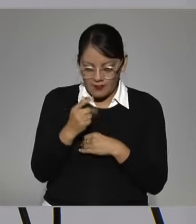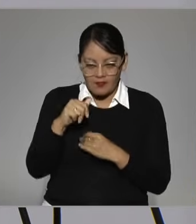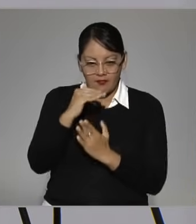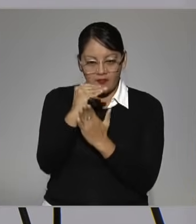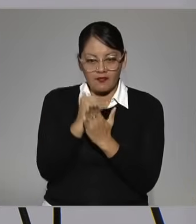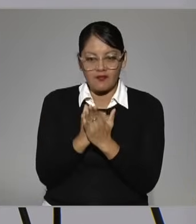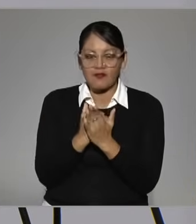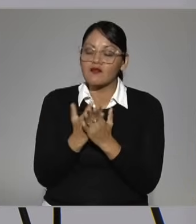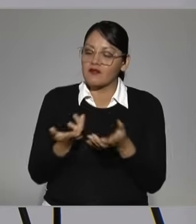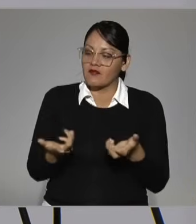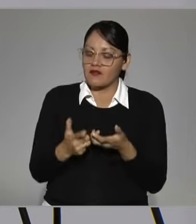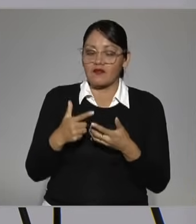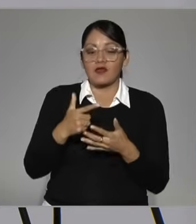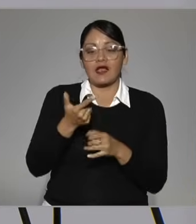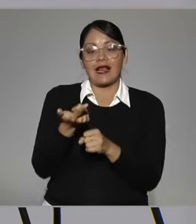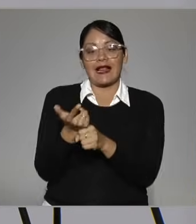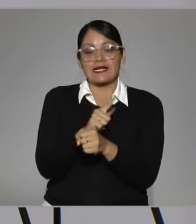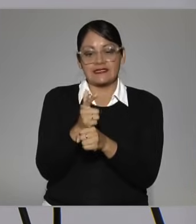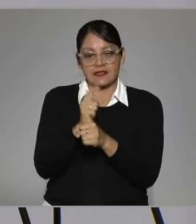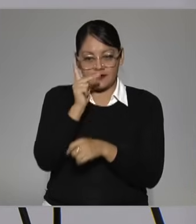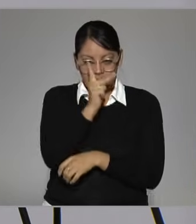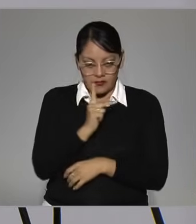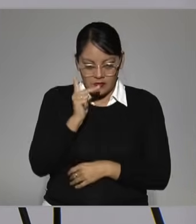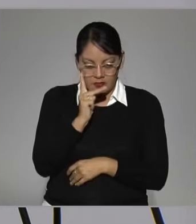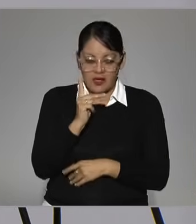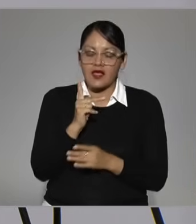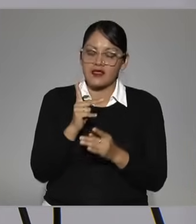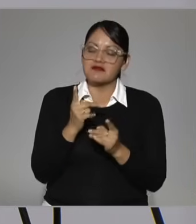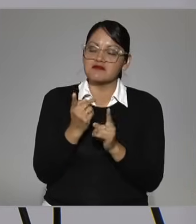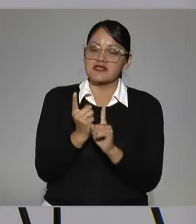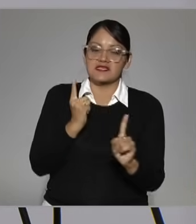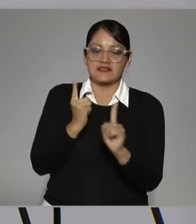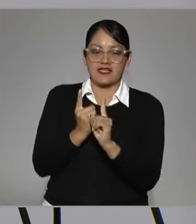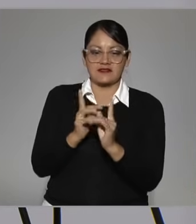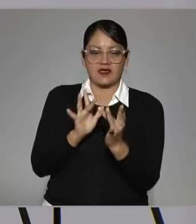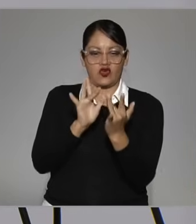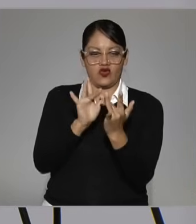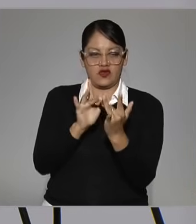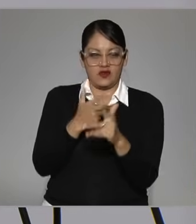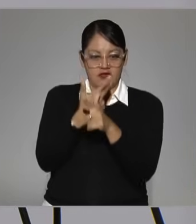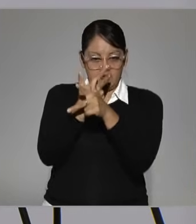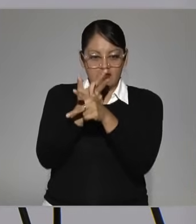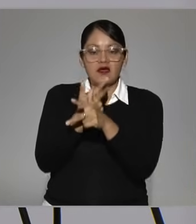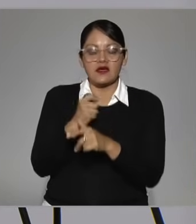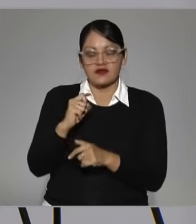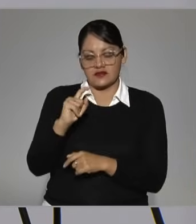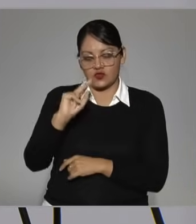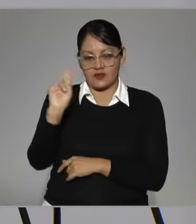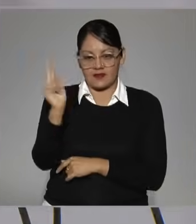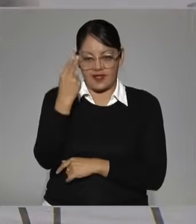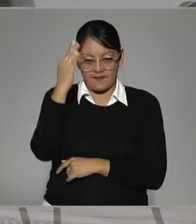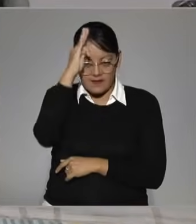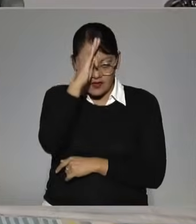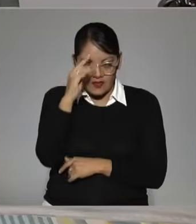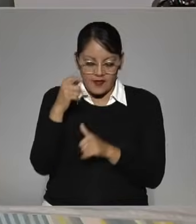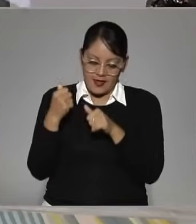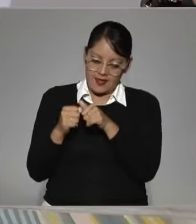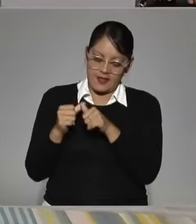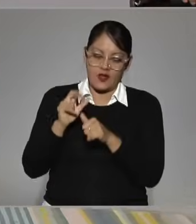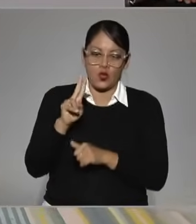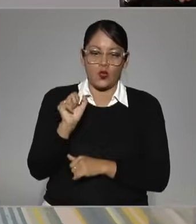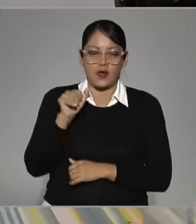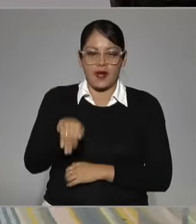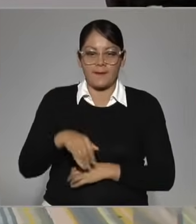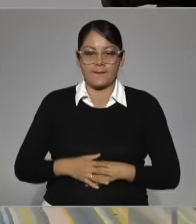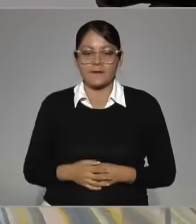marcha de la licenciatura en Pedagogía, modalidad a distancia, en la Facultad de Filosofía y Letras de la